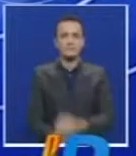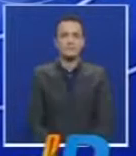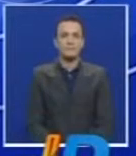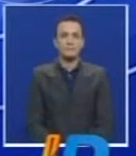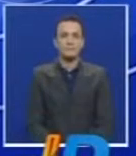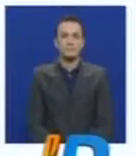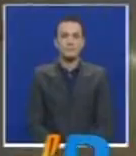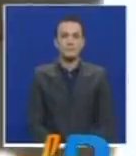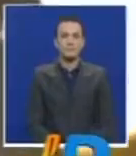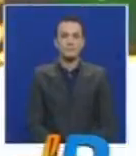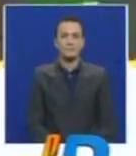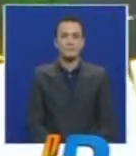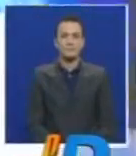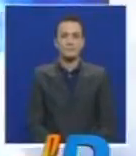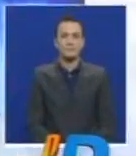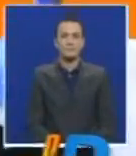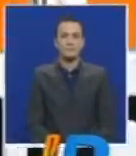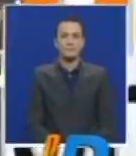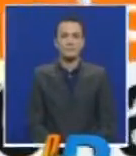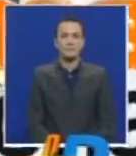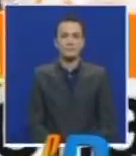regional.